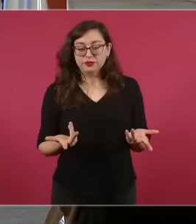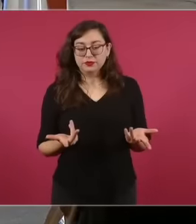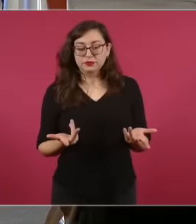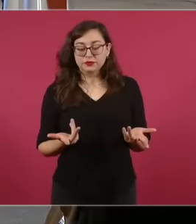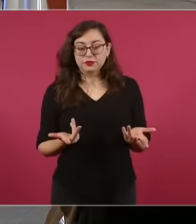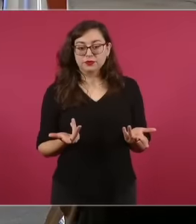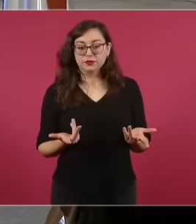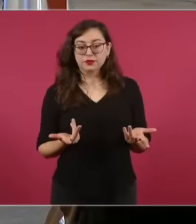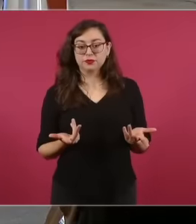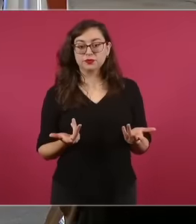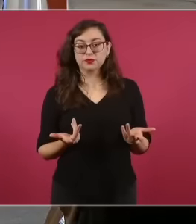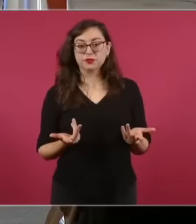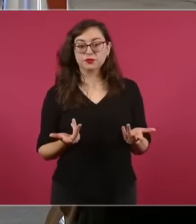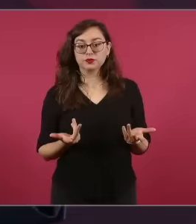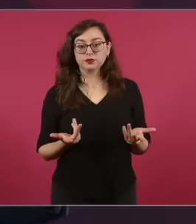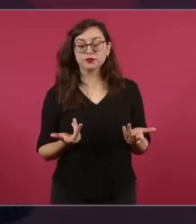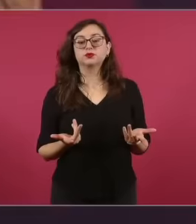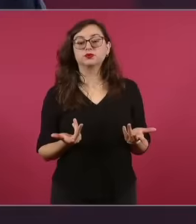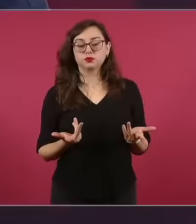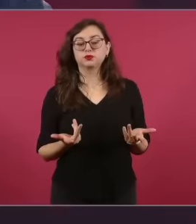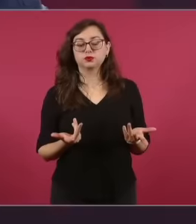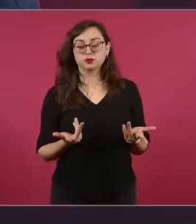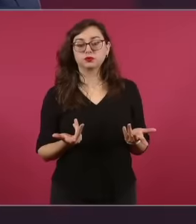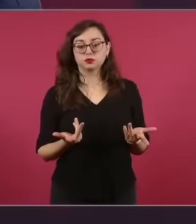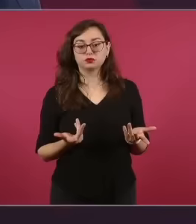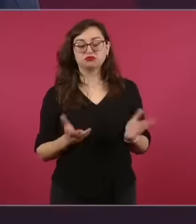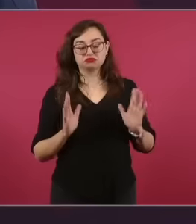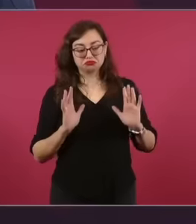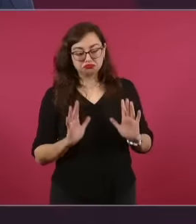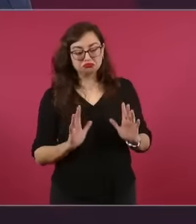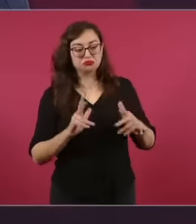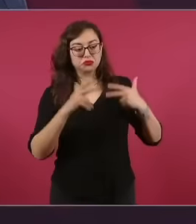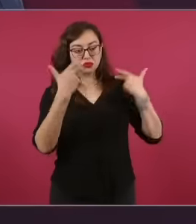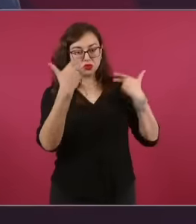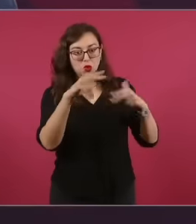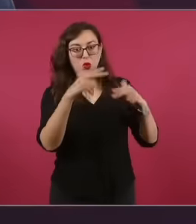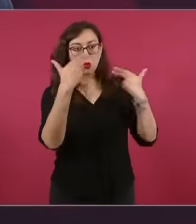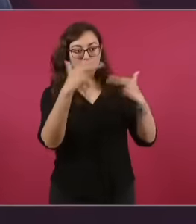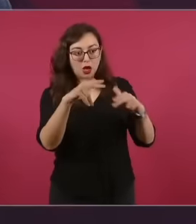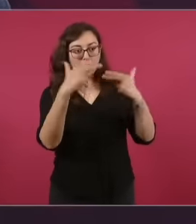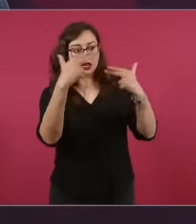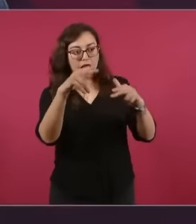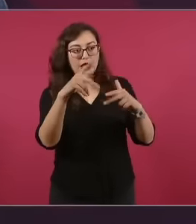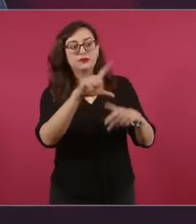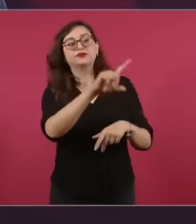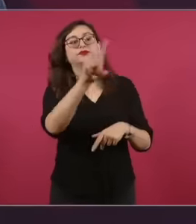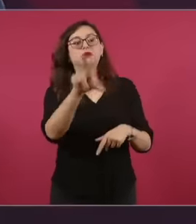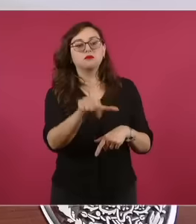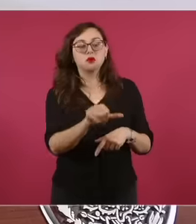puede llegarse a una conciliación entre las partes,